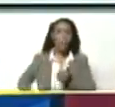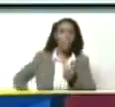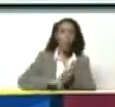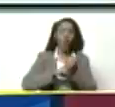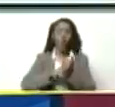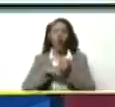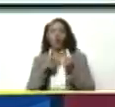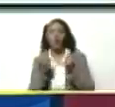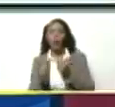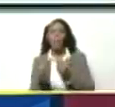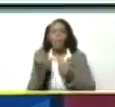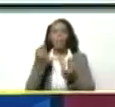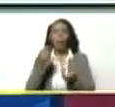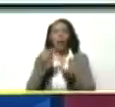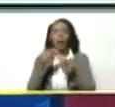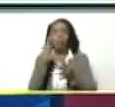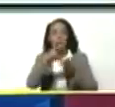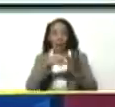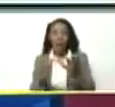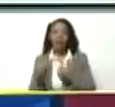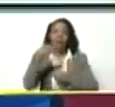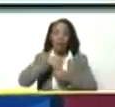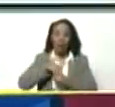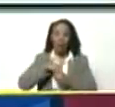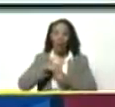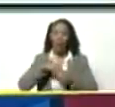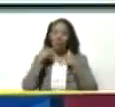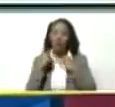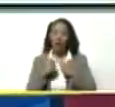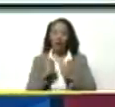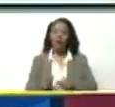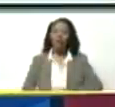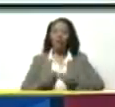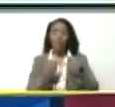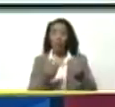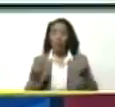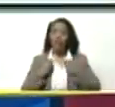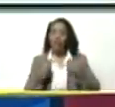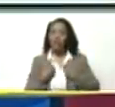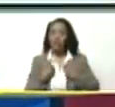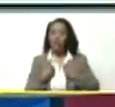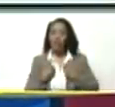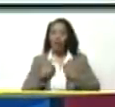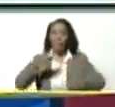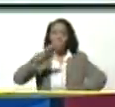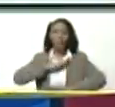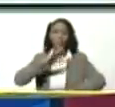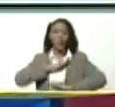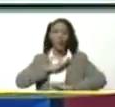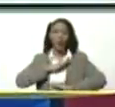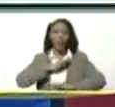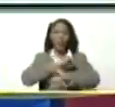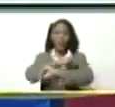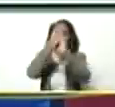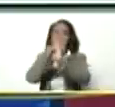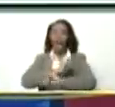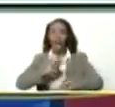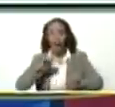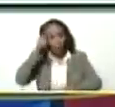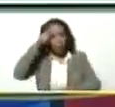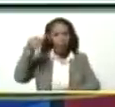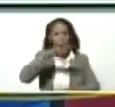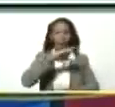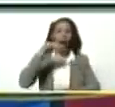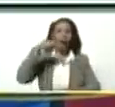al Producto Interno Bruto, dándole el vivir viviendo, el bienestar de la felicidad al pueblo